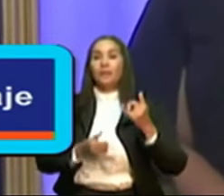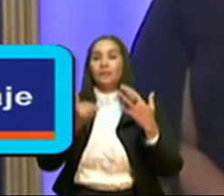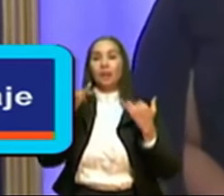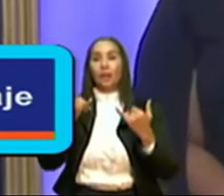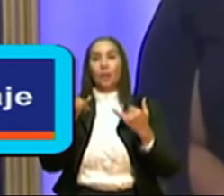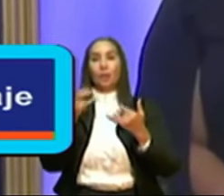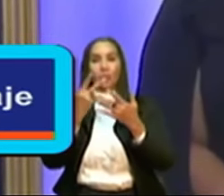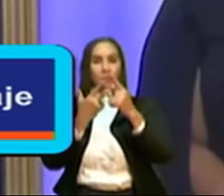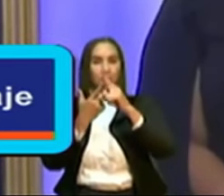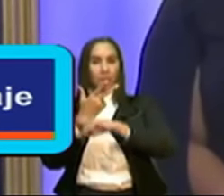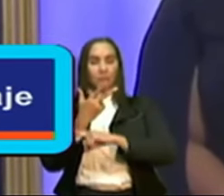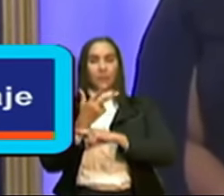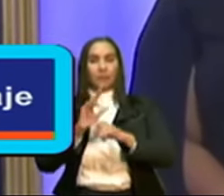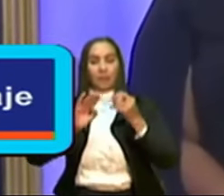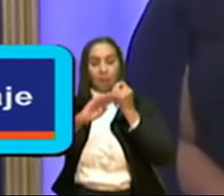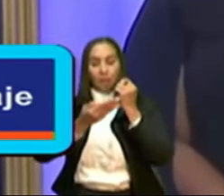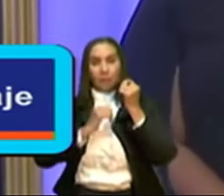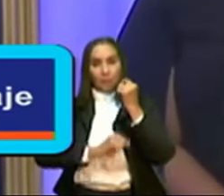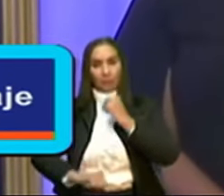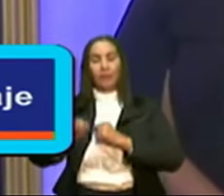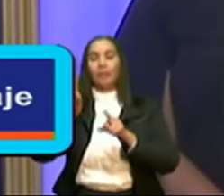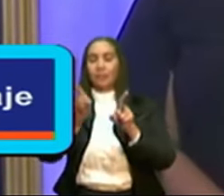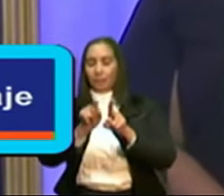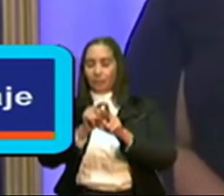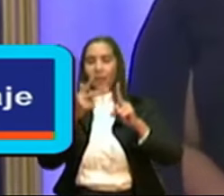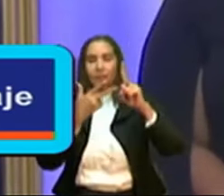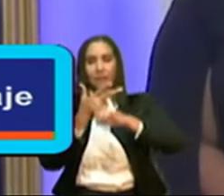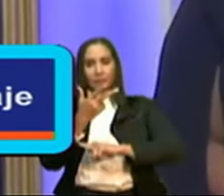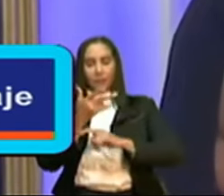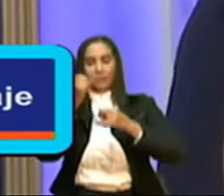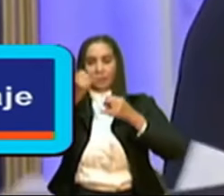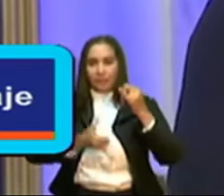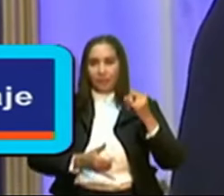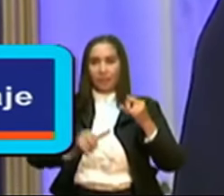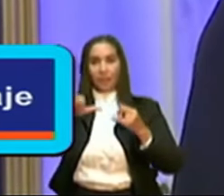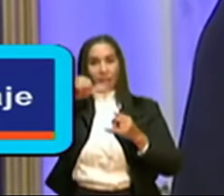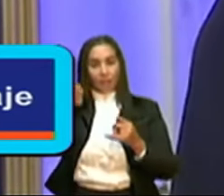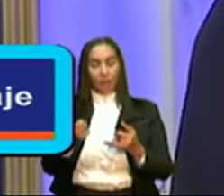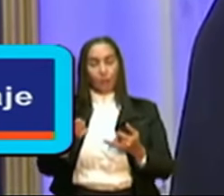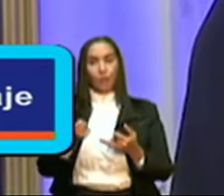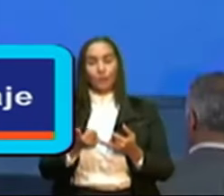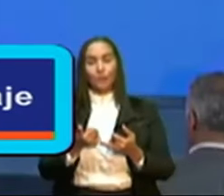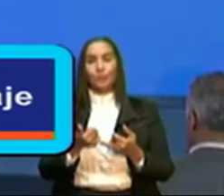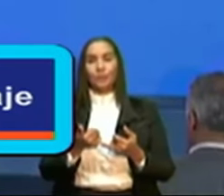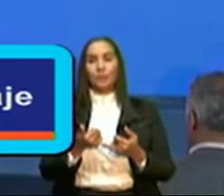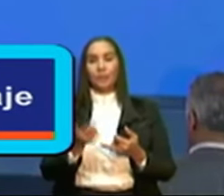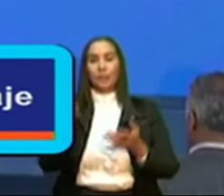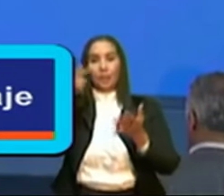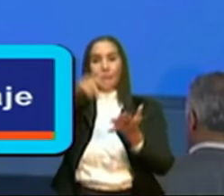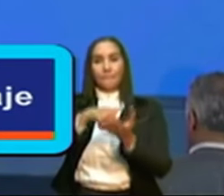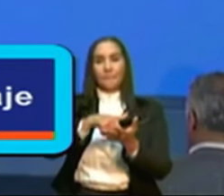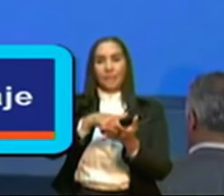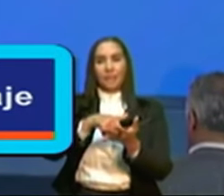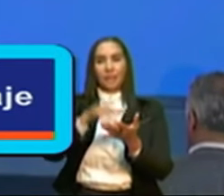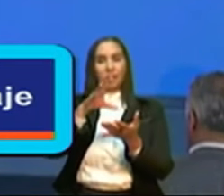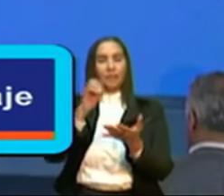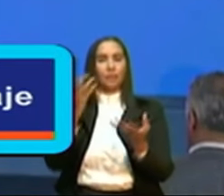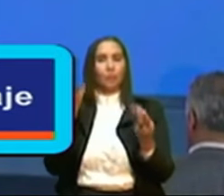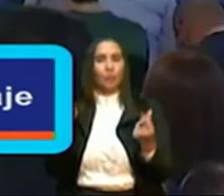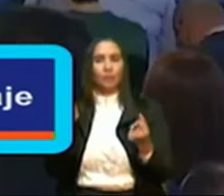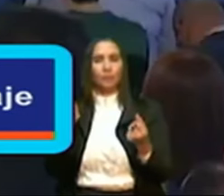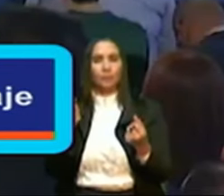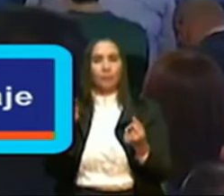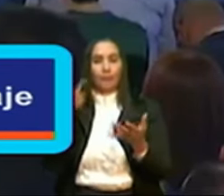en este trimestre. ¿Y la maternidad? En este trimestre también lo vamos a terminar. Y el otro ya, que es de 1.500, ¿de cuánto fue el